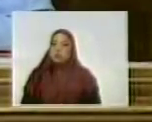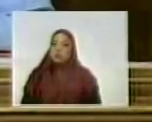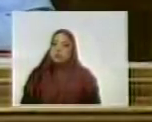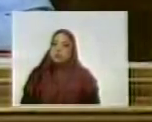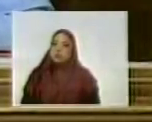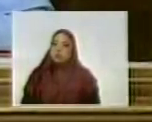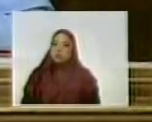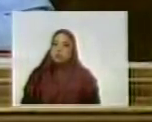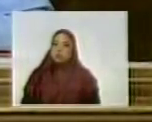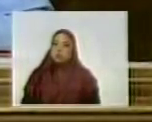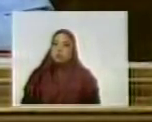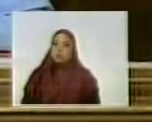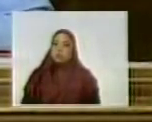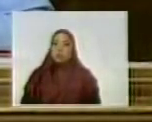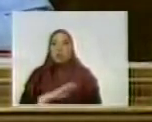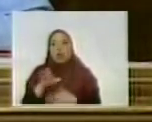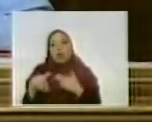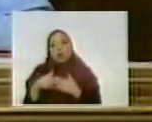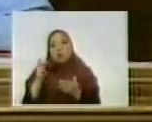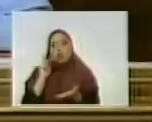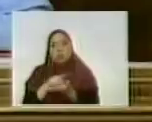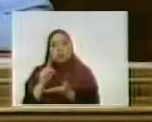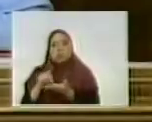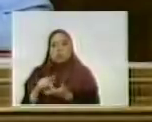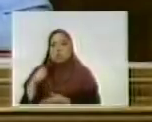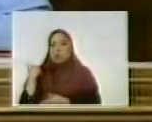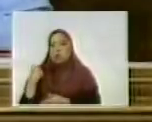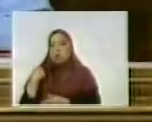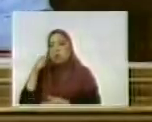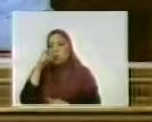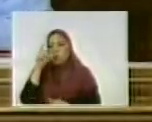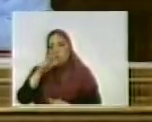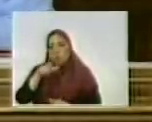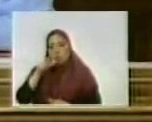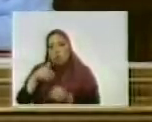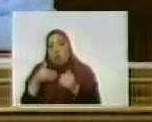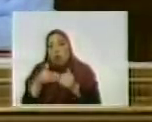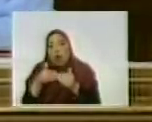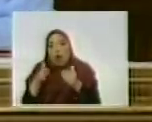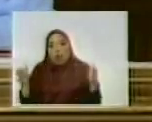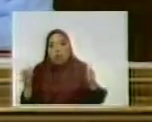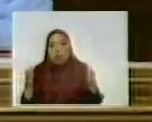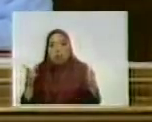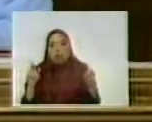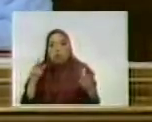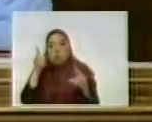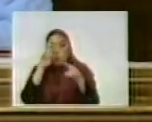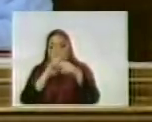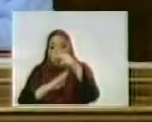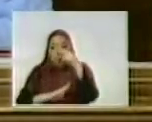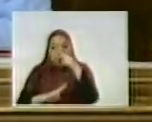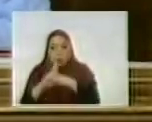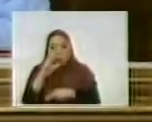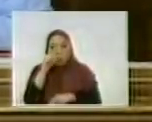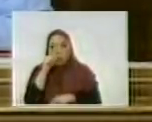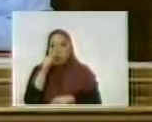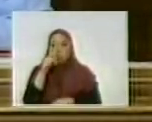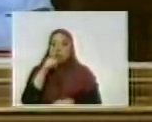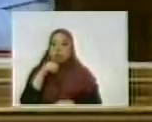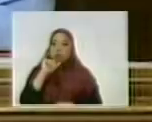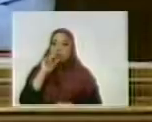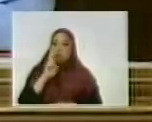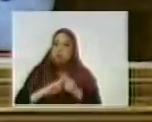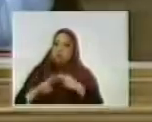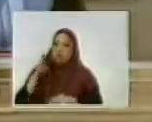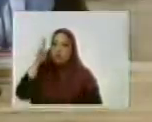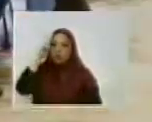todo aquel o toda aquella que quiera asistir, pues las puertas están allí para rendirle reconocimiento a quien reconocimiento